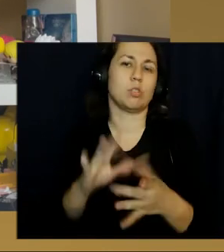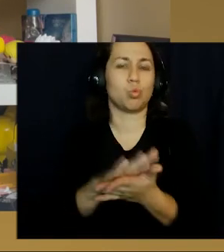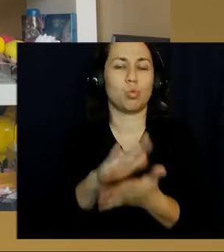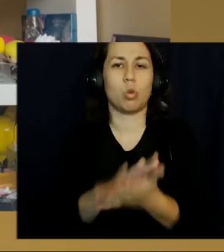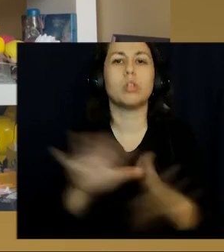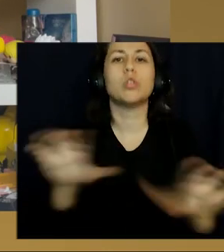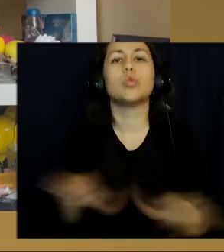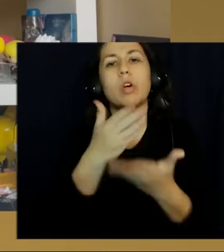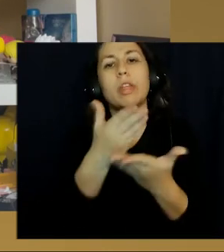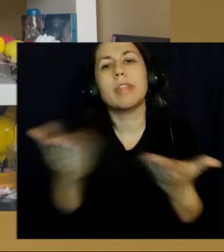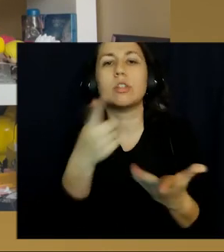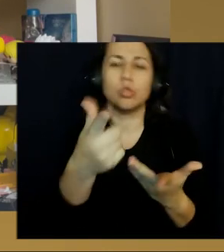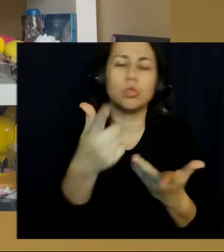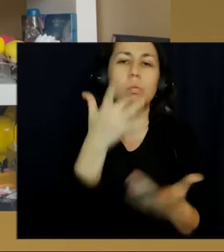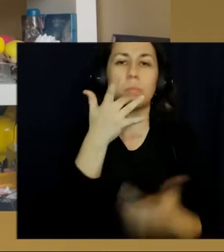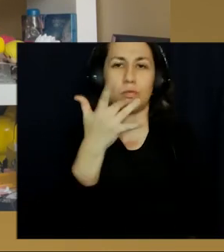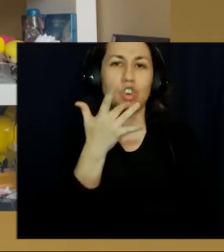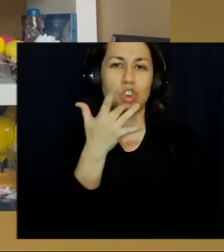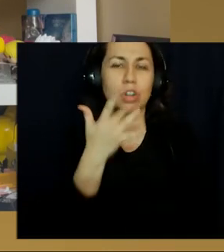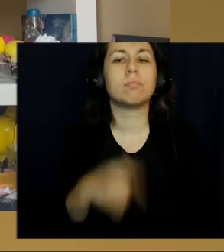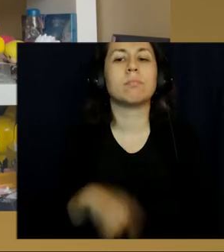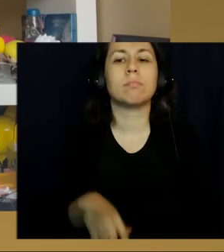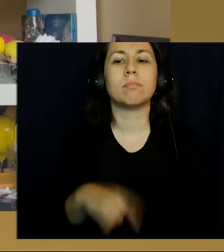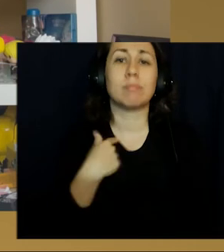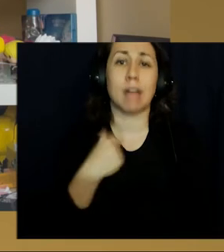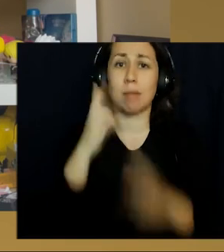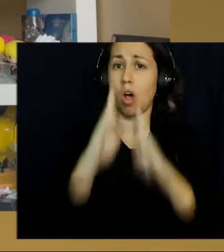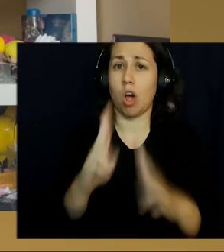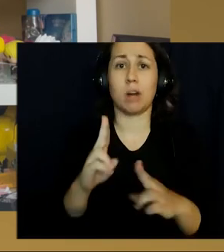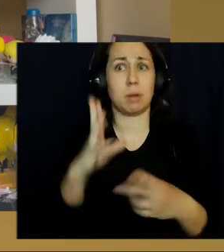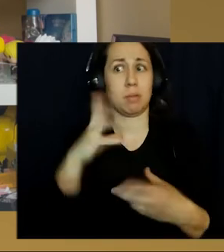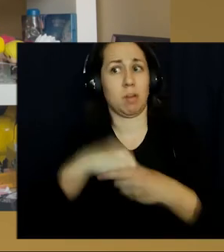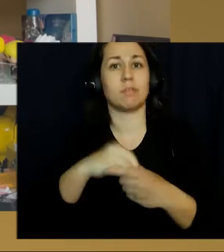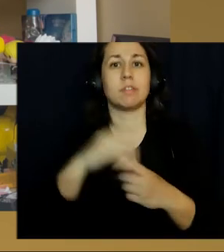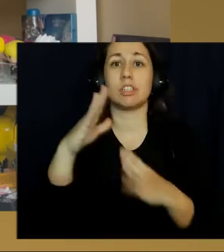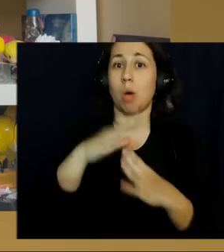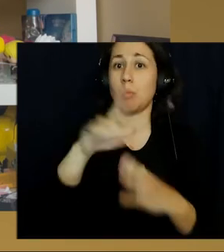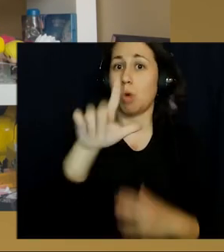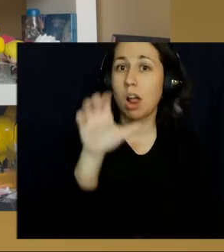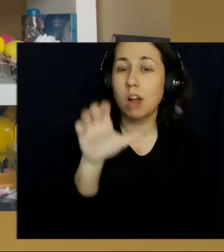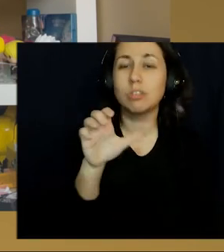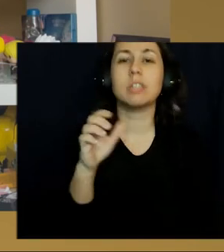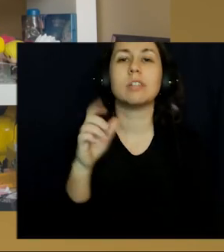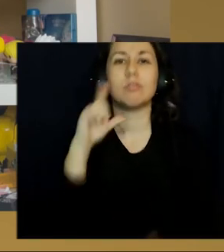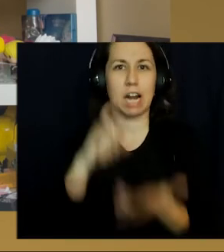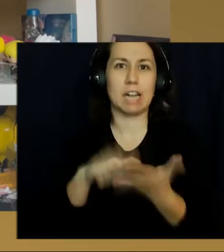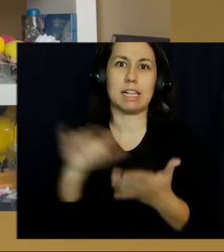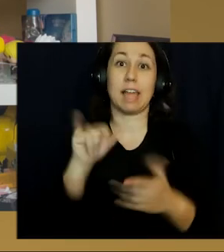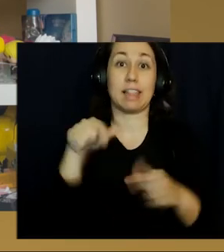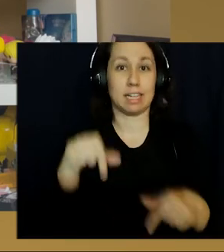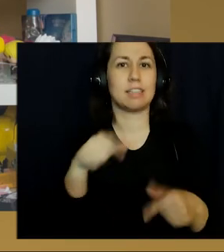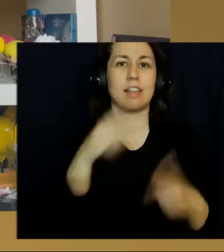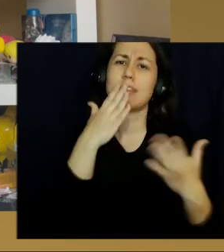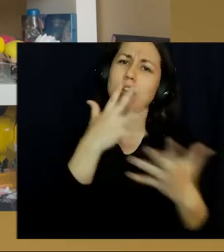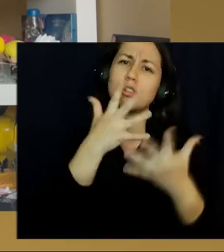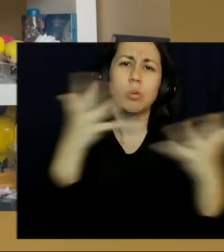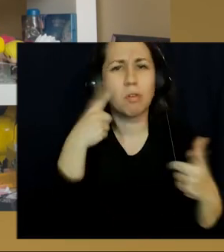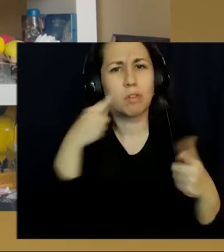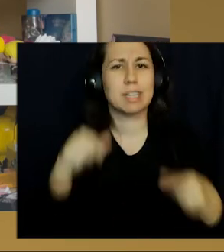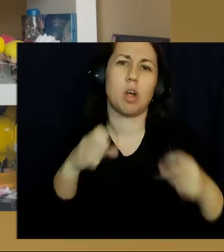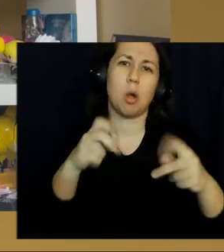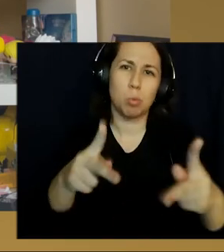es un honor ser parte de los 100 mejores. Gracias por este reconocimiento y por la oportunidad y les deseo lo mejor. Gracias.